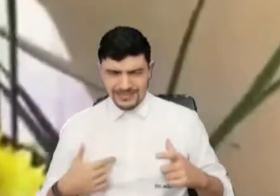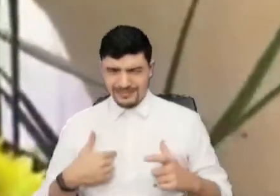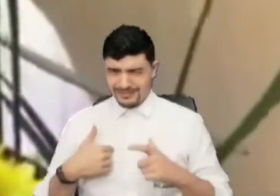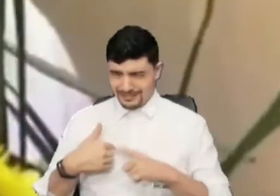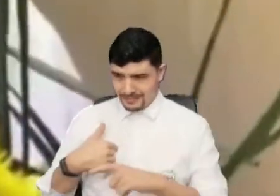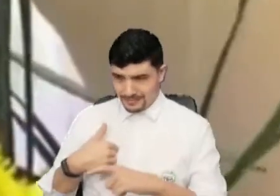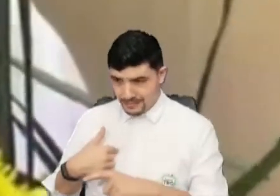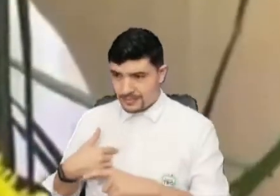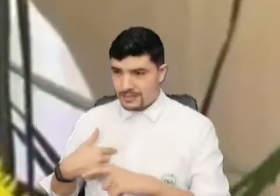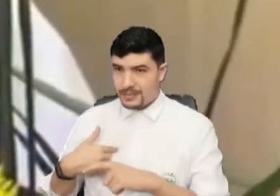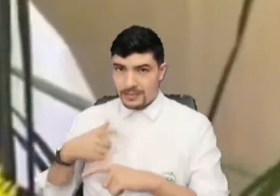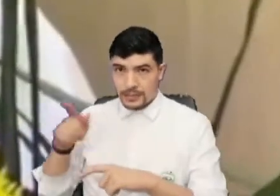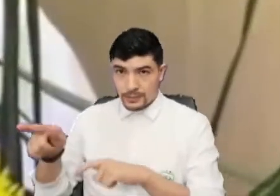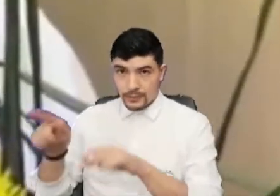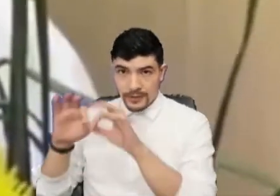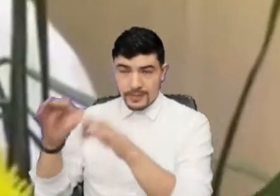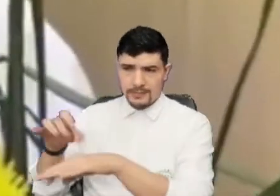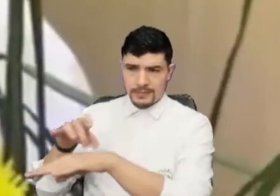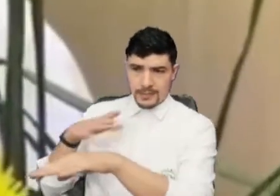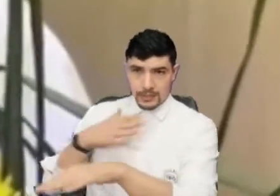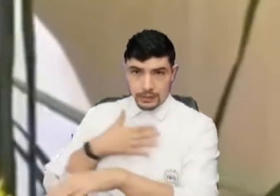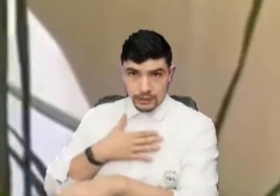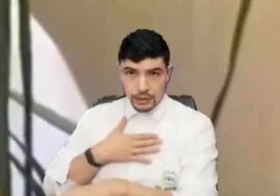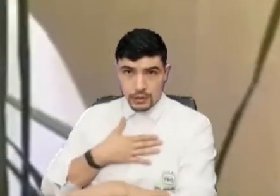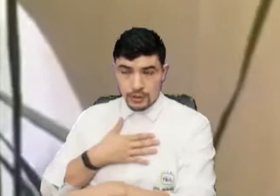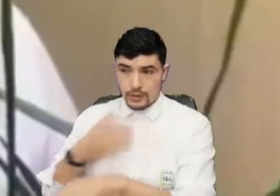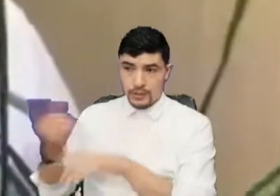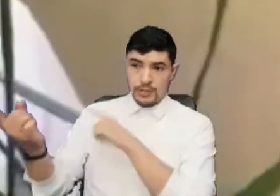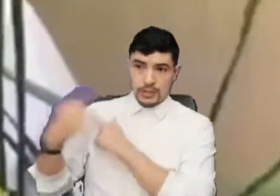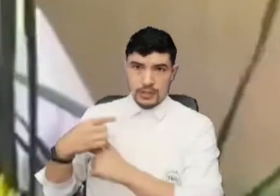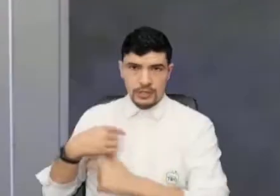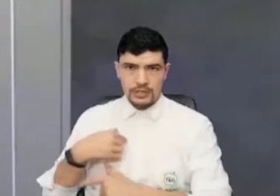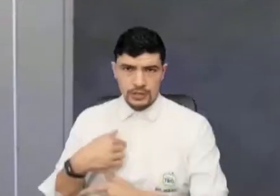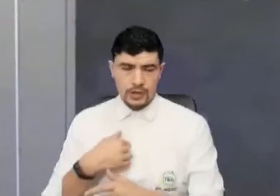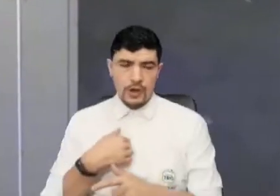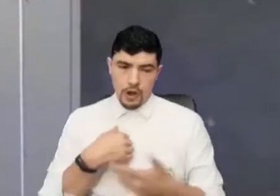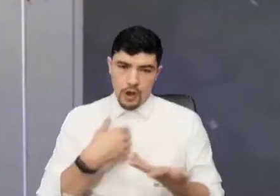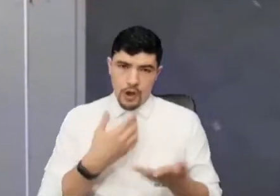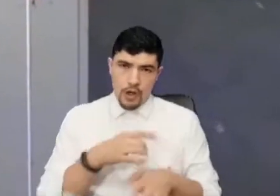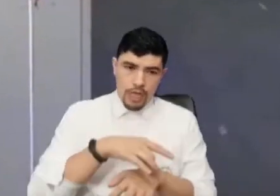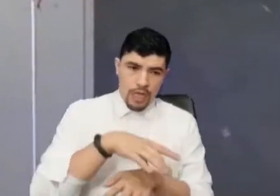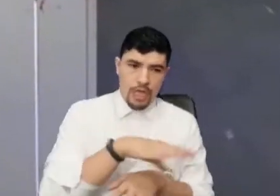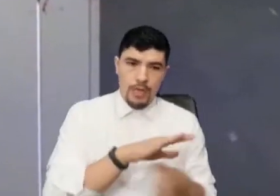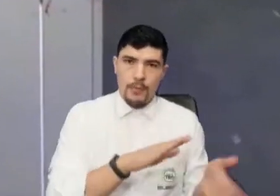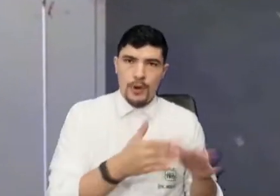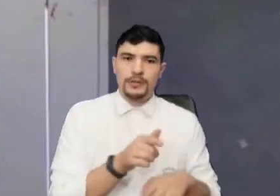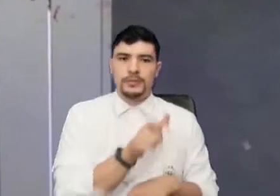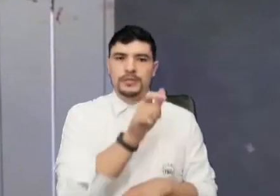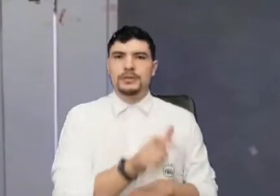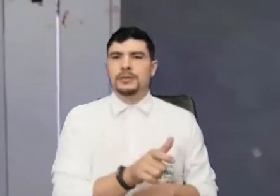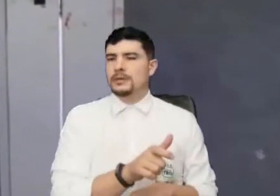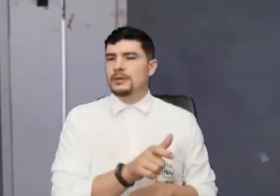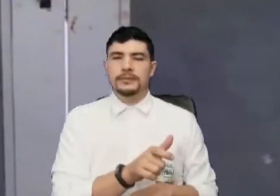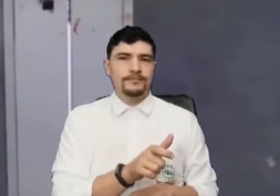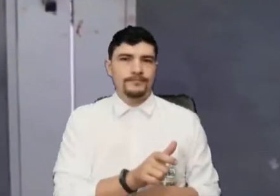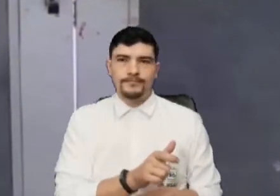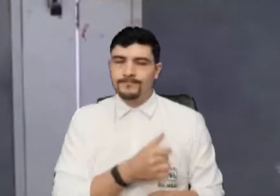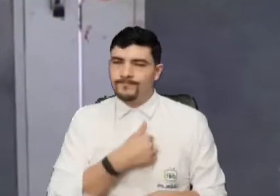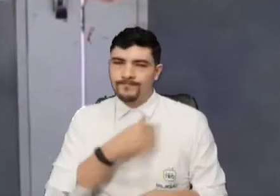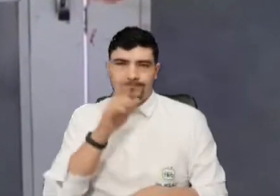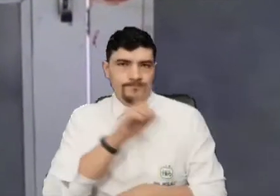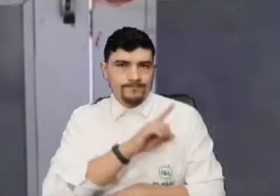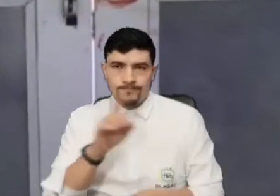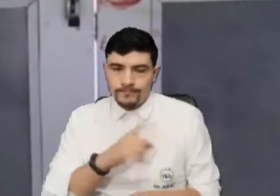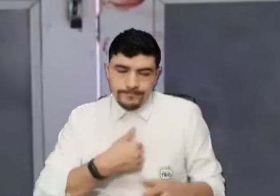una señora en pandemia lo que quiero una semana después dos médicos de urgencia un